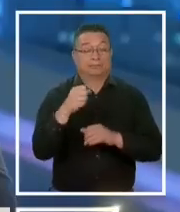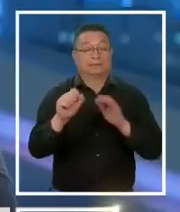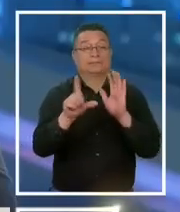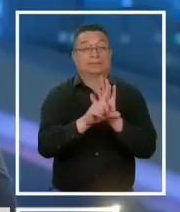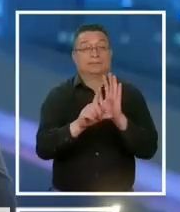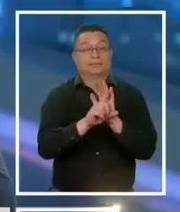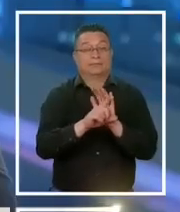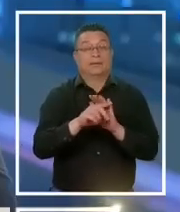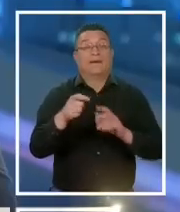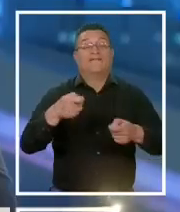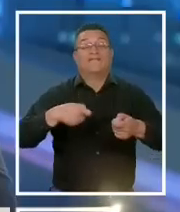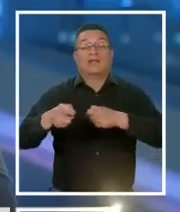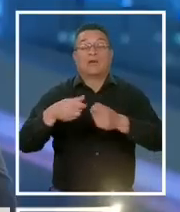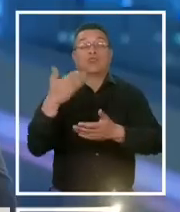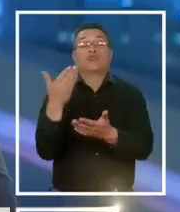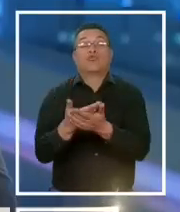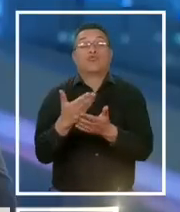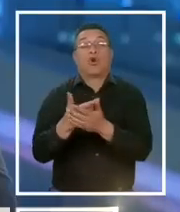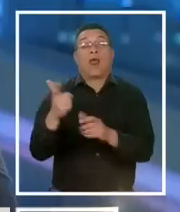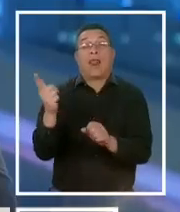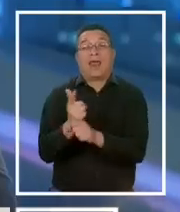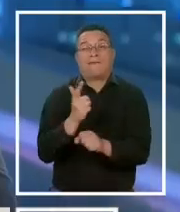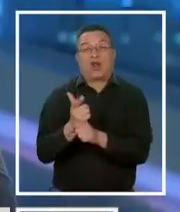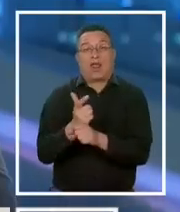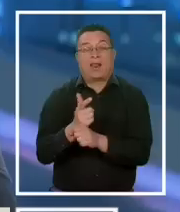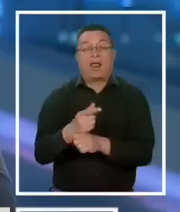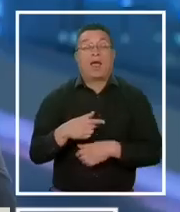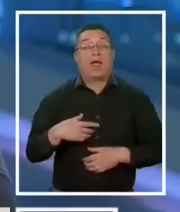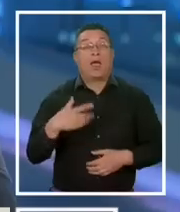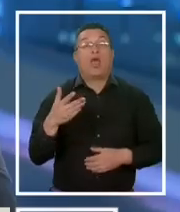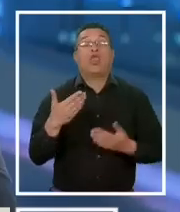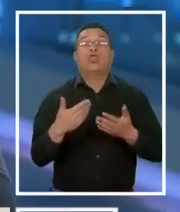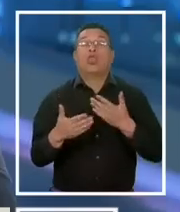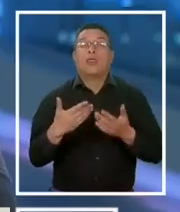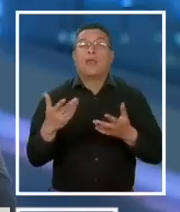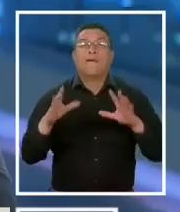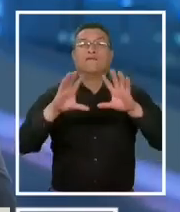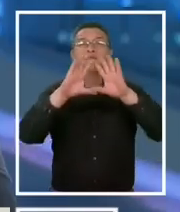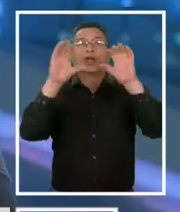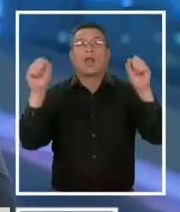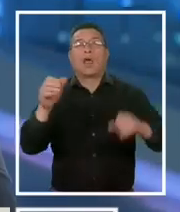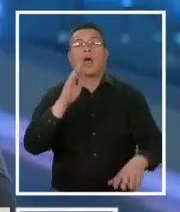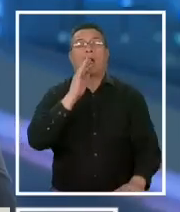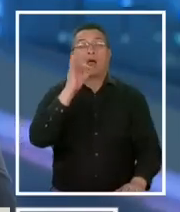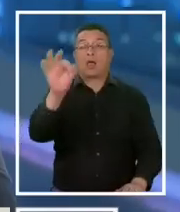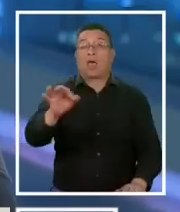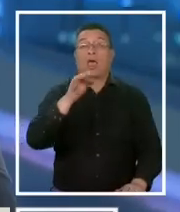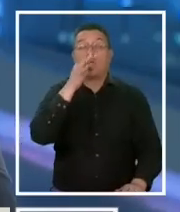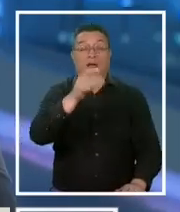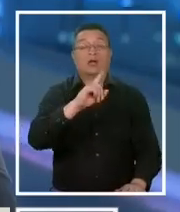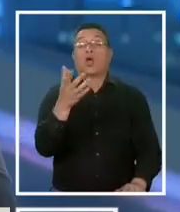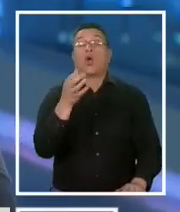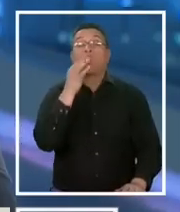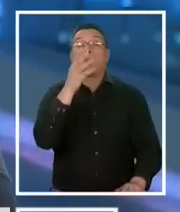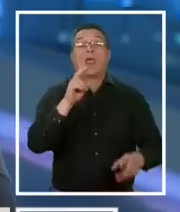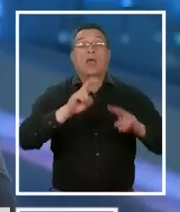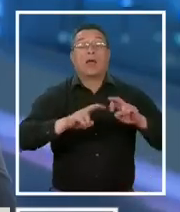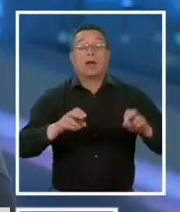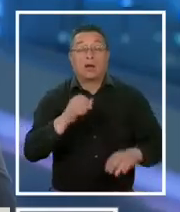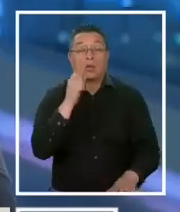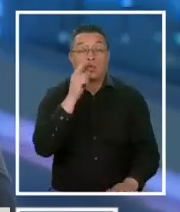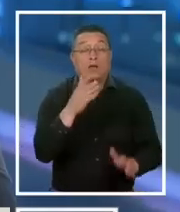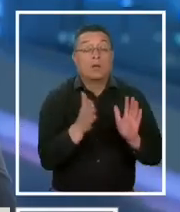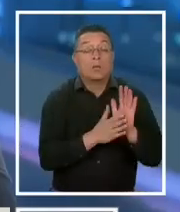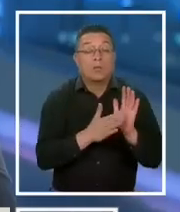que es trata de personas con fines de explotación laboral y yo digo dónde está la fiscalía diciéndonos qué diligencias de investigación ha hecho para